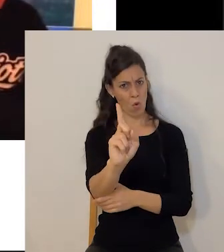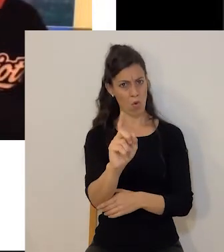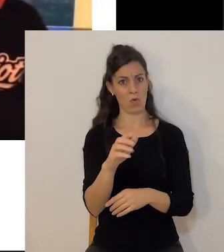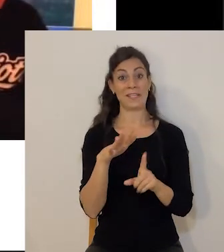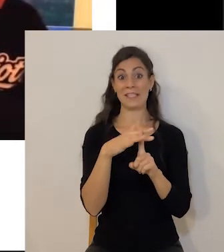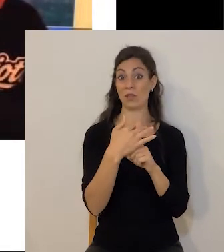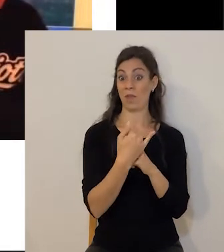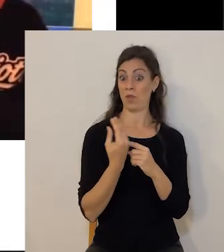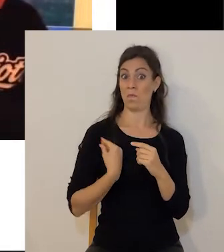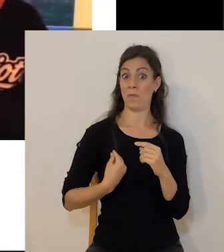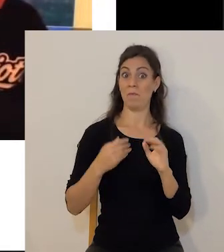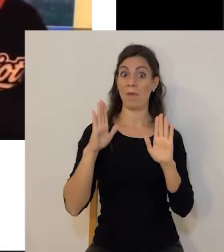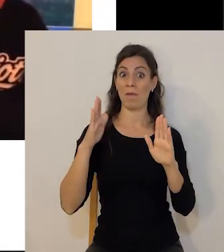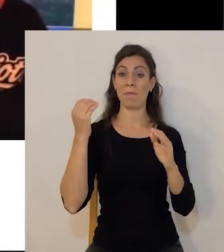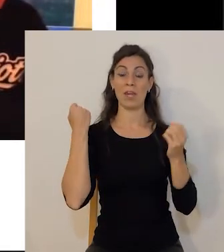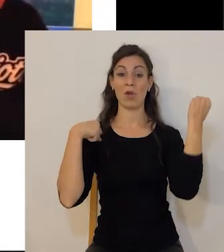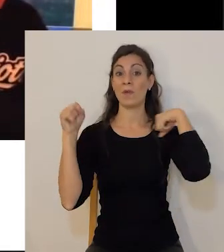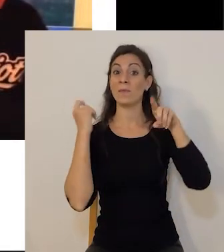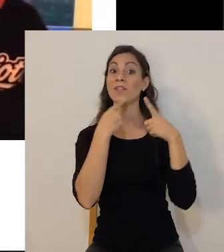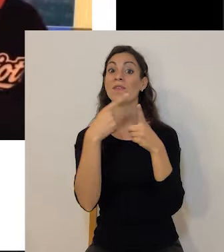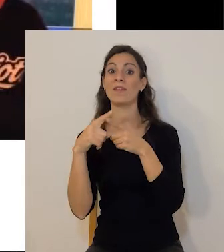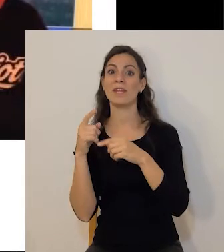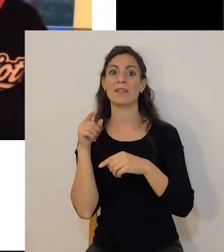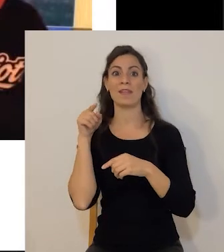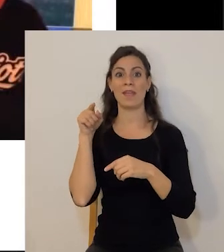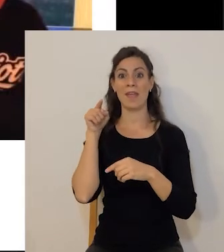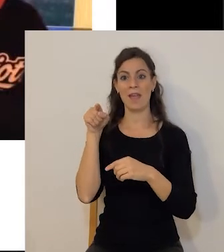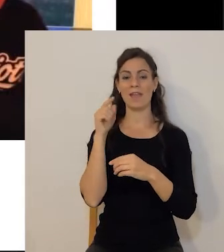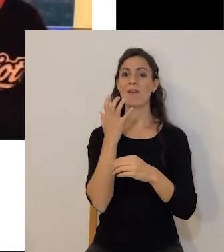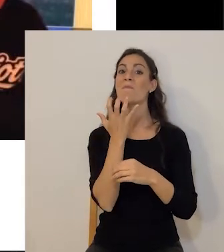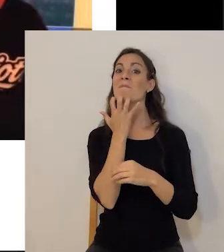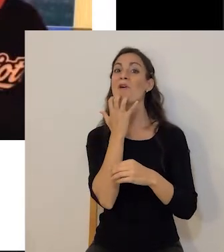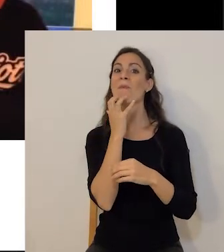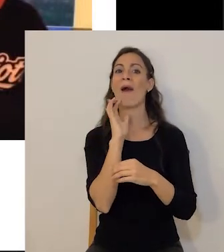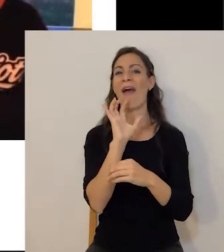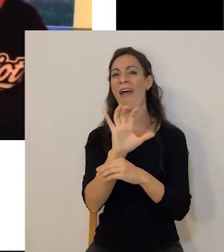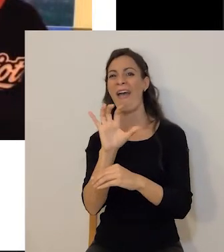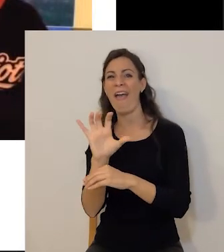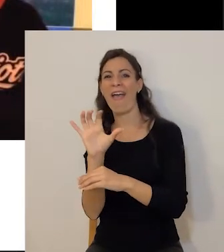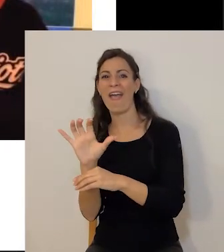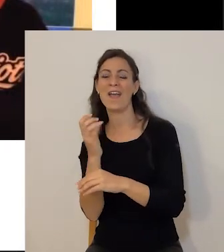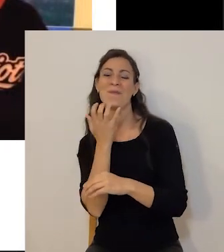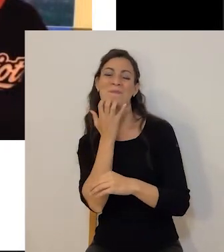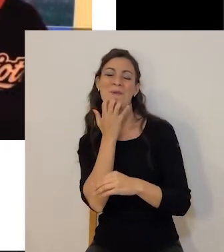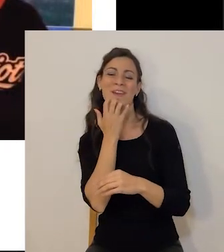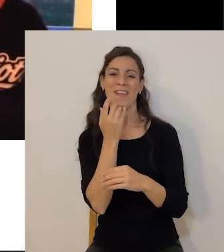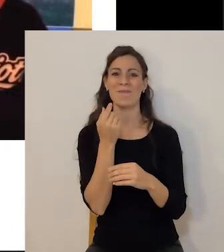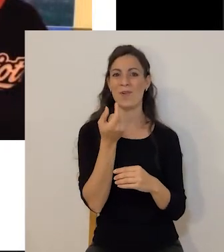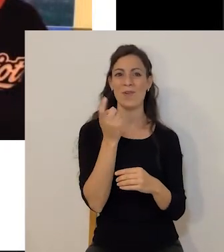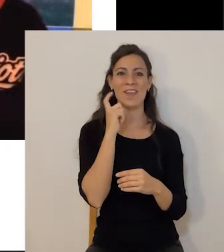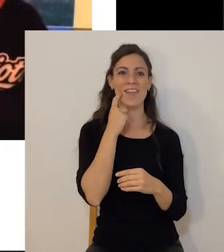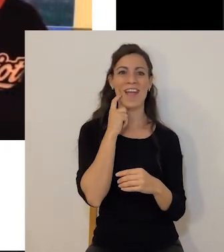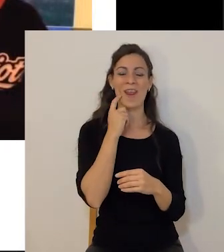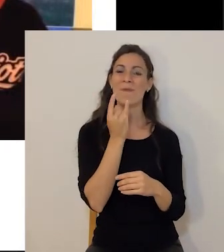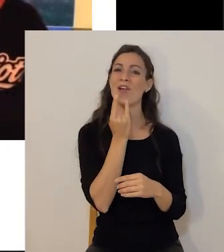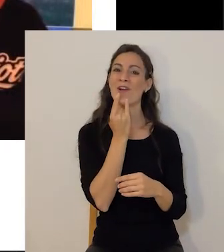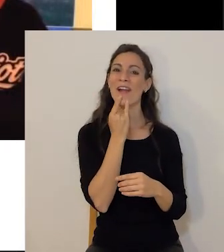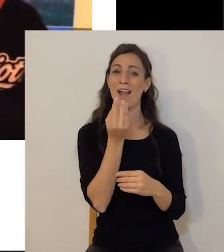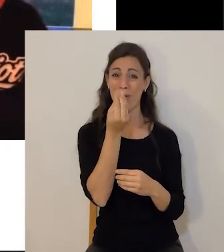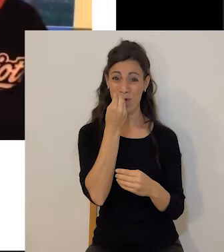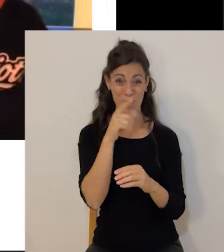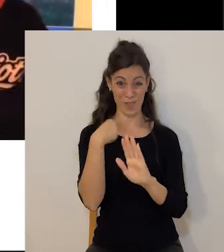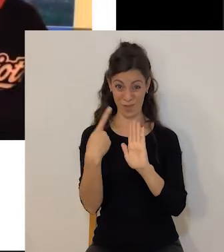En el vídeo se les gasta una broma y se les dice, me he comido todos estos caramelos de Halloween.